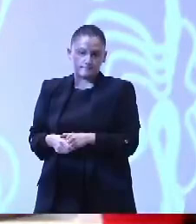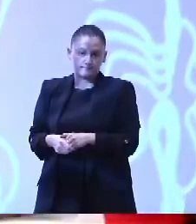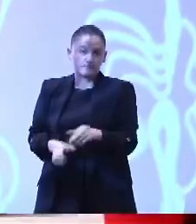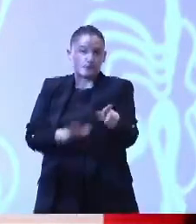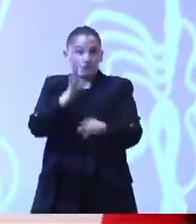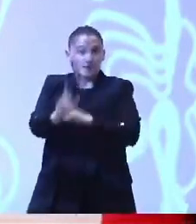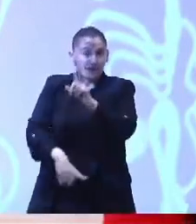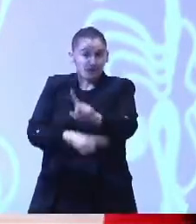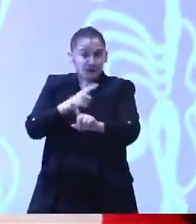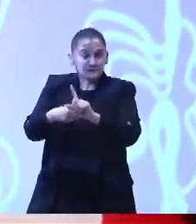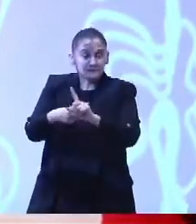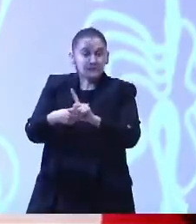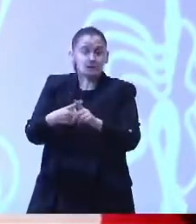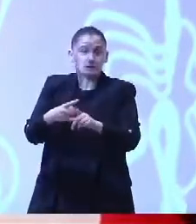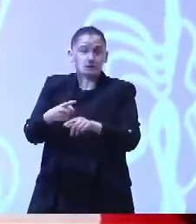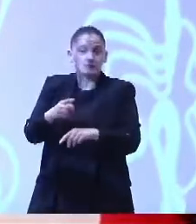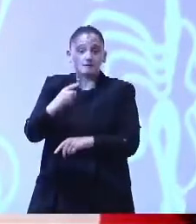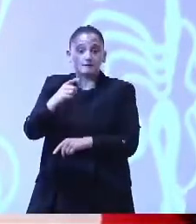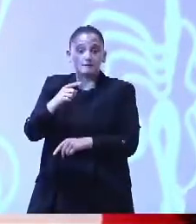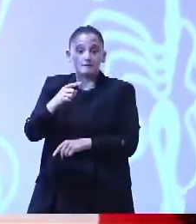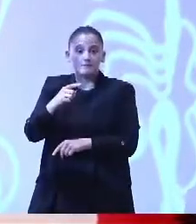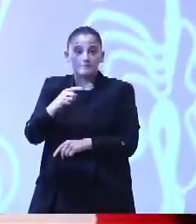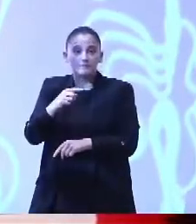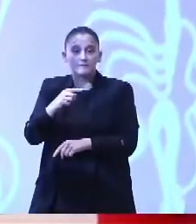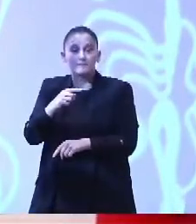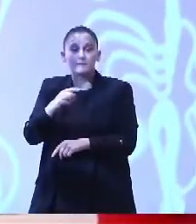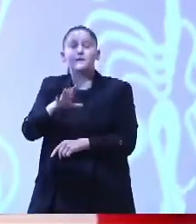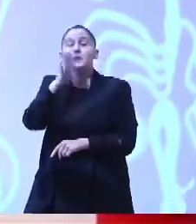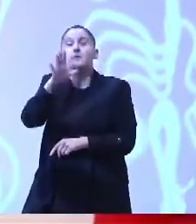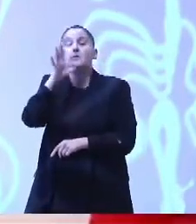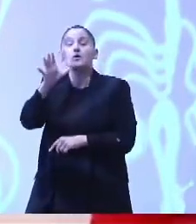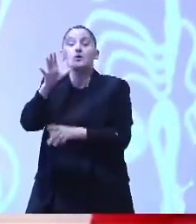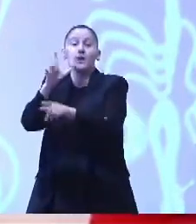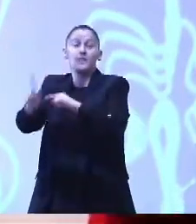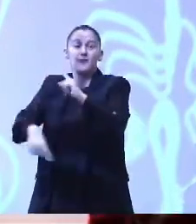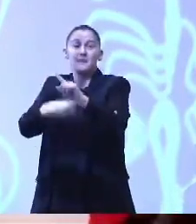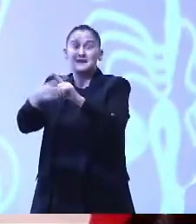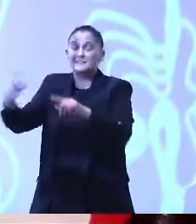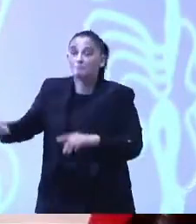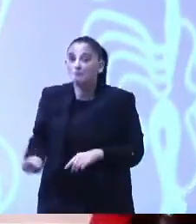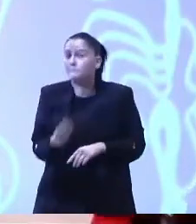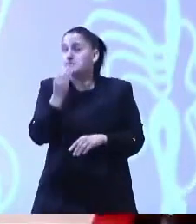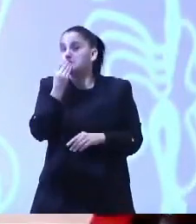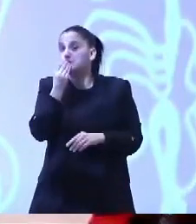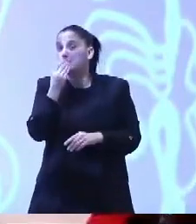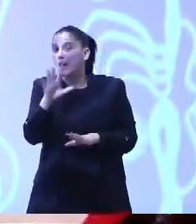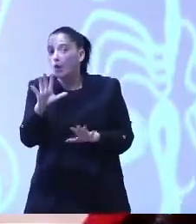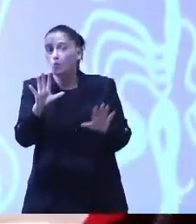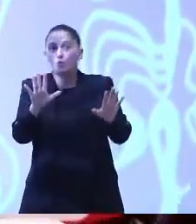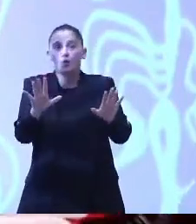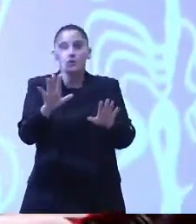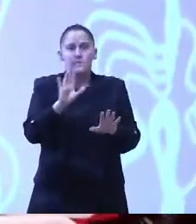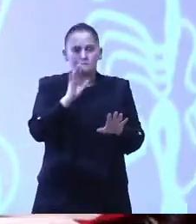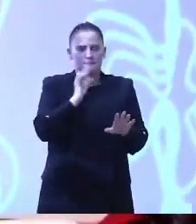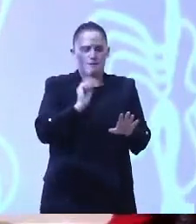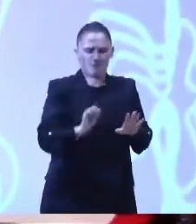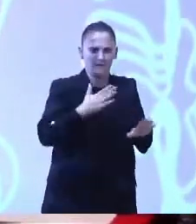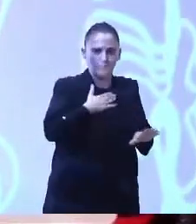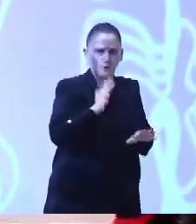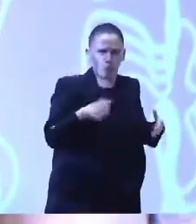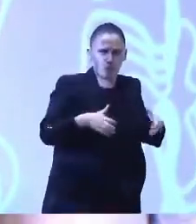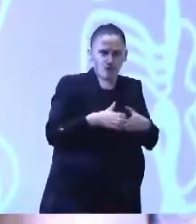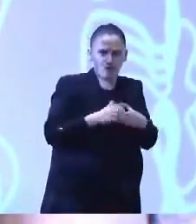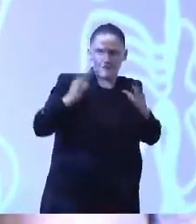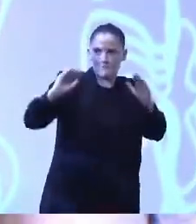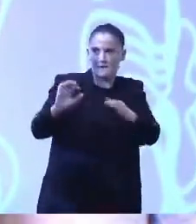Porque además, visto lo visto, mejor empezamos a depender un poco más de nosotros mismos y